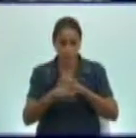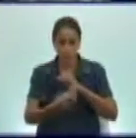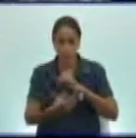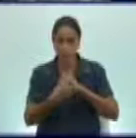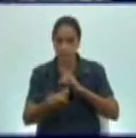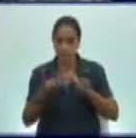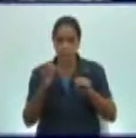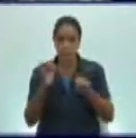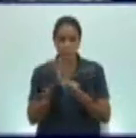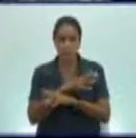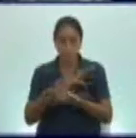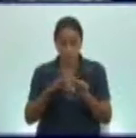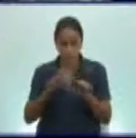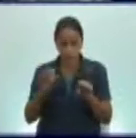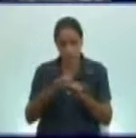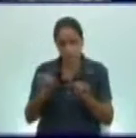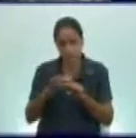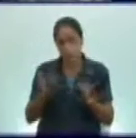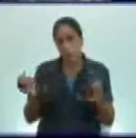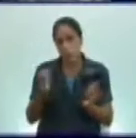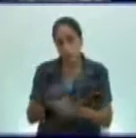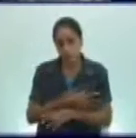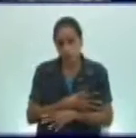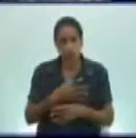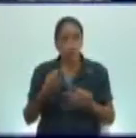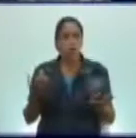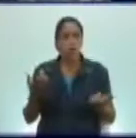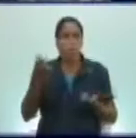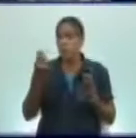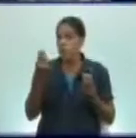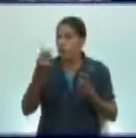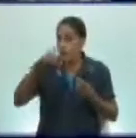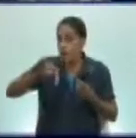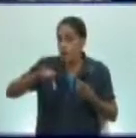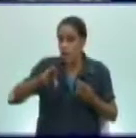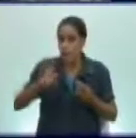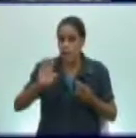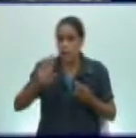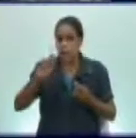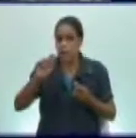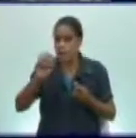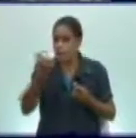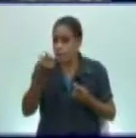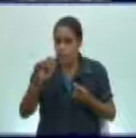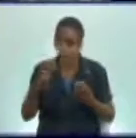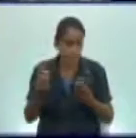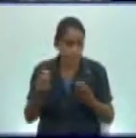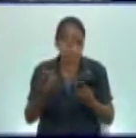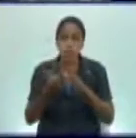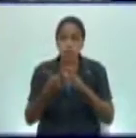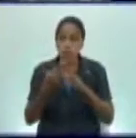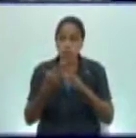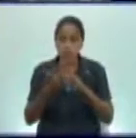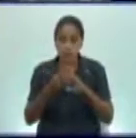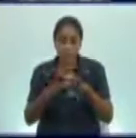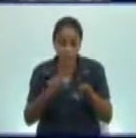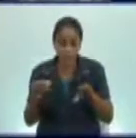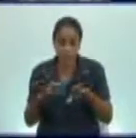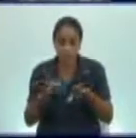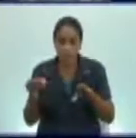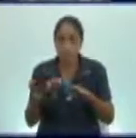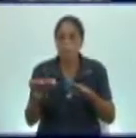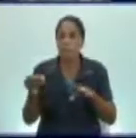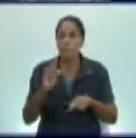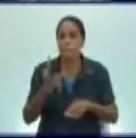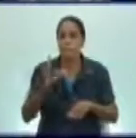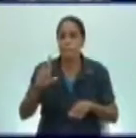el número de quetas, muchas quetas. Esta característica es la que permite identificarla dentro de un grupo que